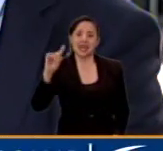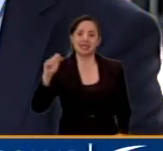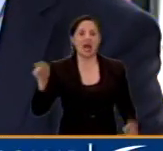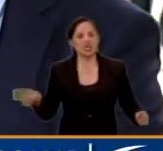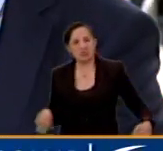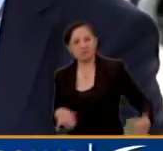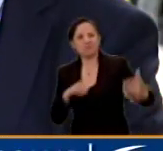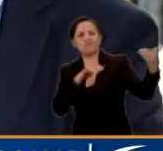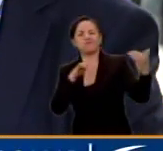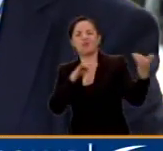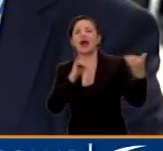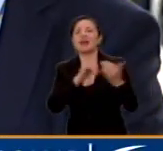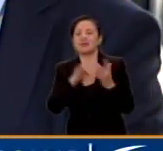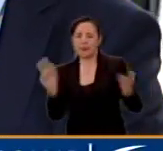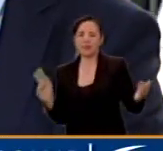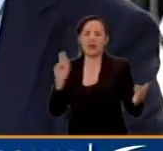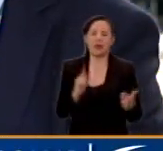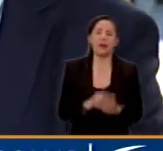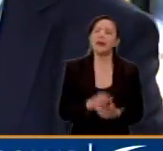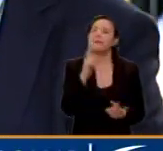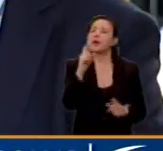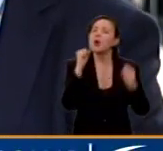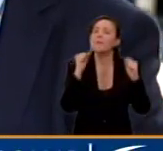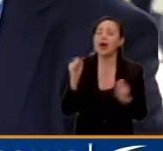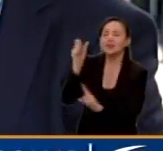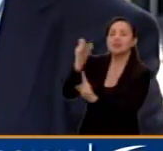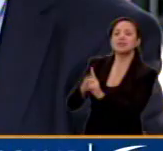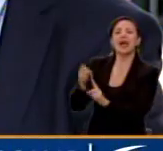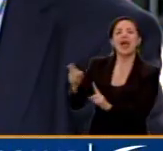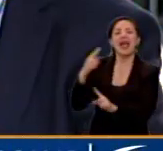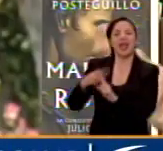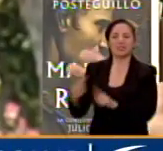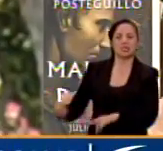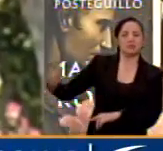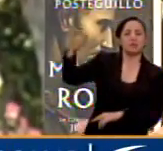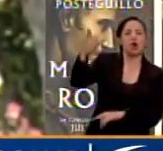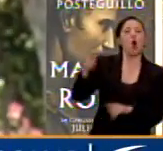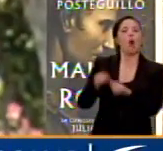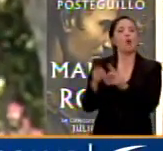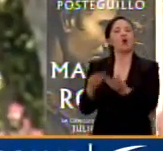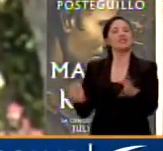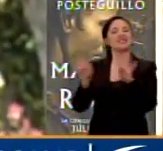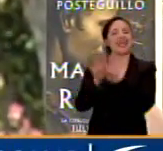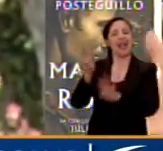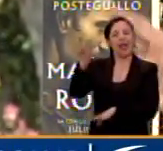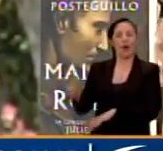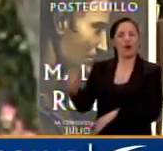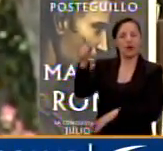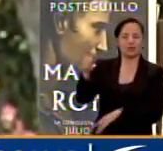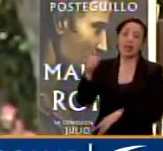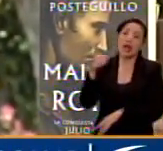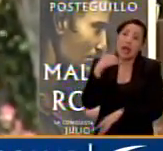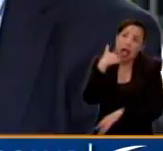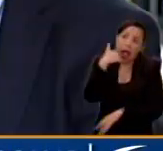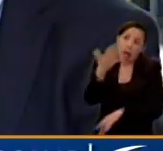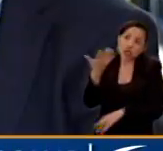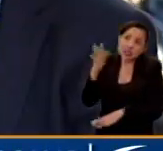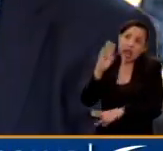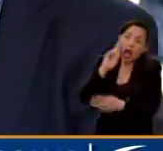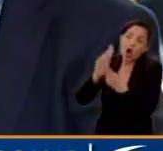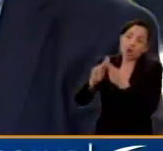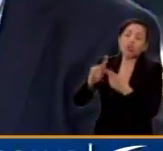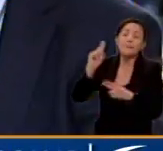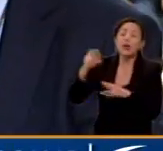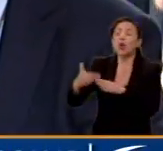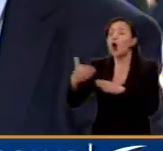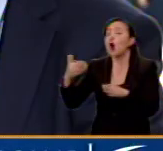sobre todo vamos a ver el César senador. Digo que eso es lo aparentemente más conocido, pero lo desconocido de toda esa época es